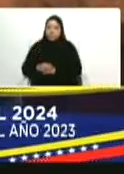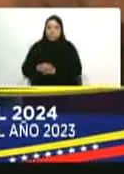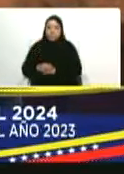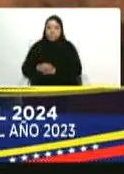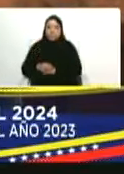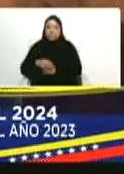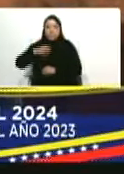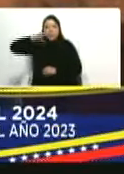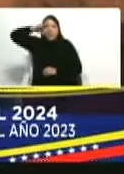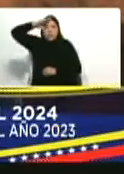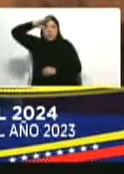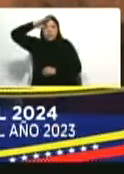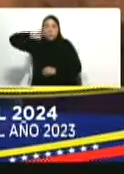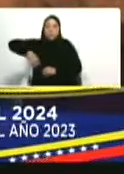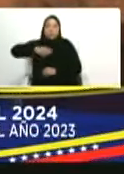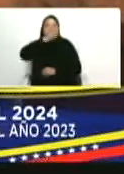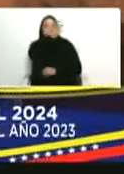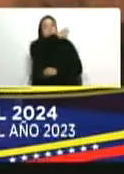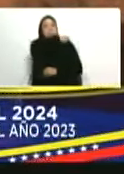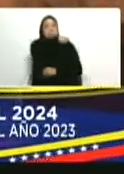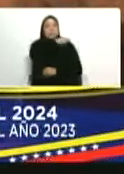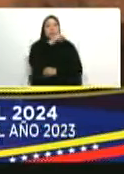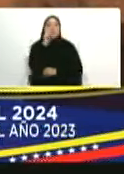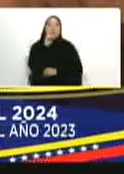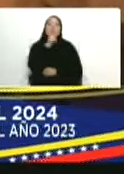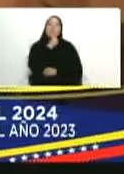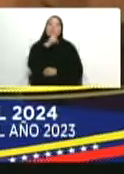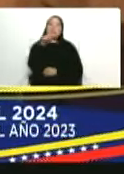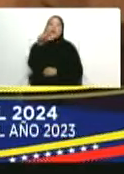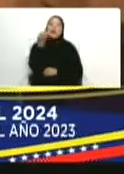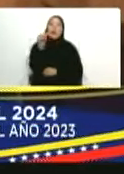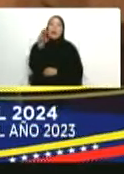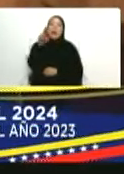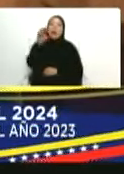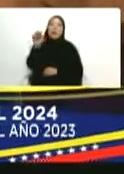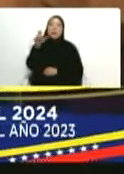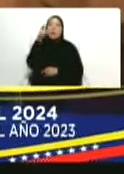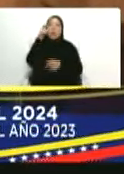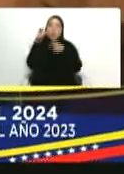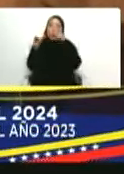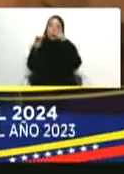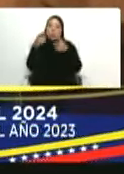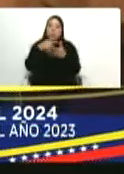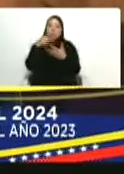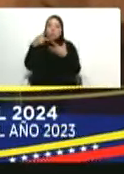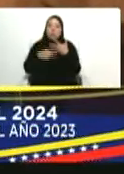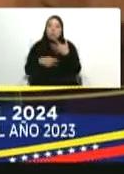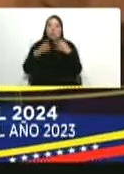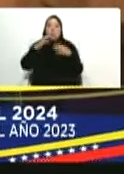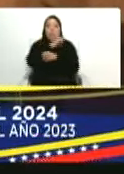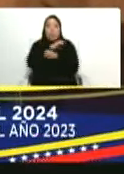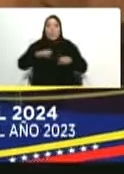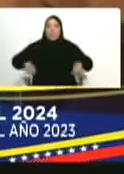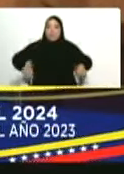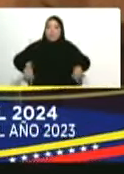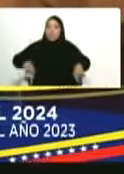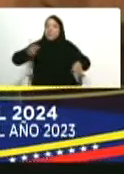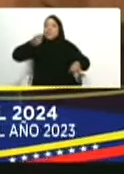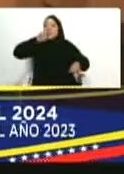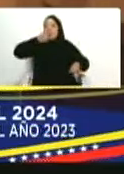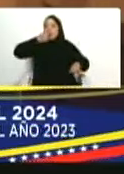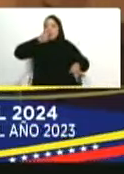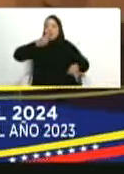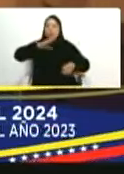General en Jefe Domingo Antonio Hernández Lares, Comandante Estratégico Operacional de la FAN y demás mayores generales y